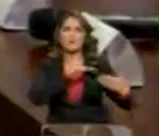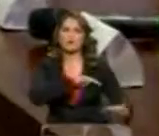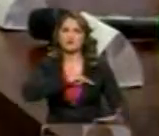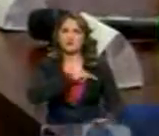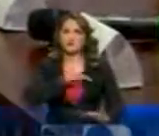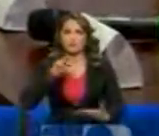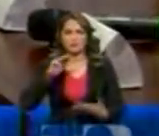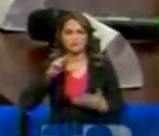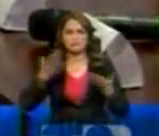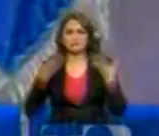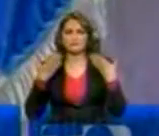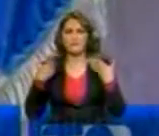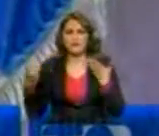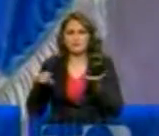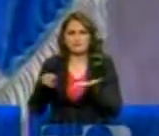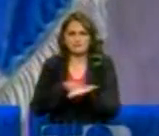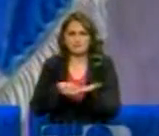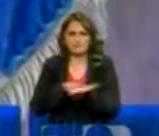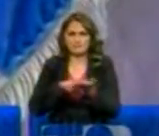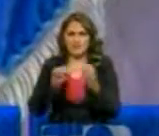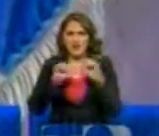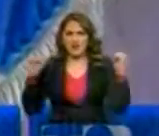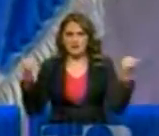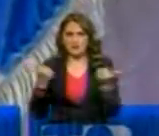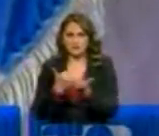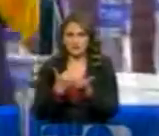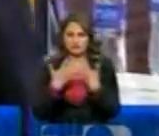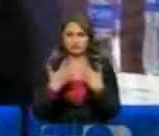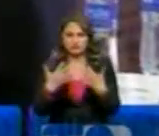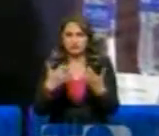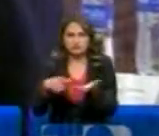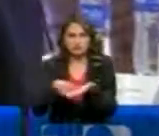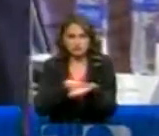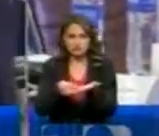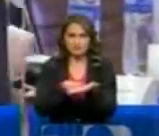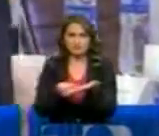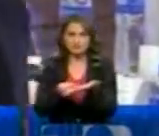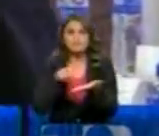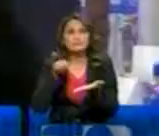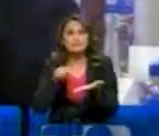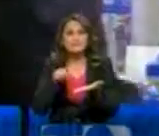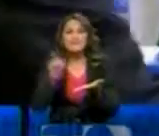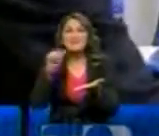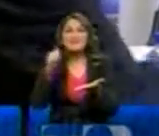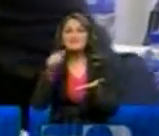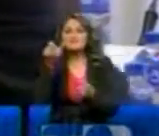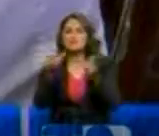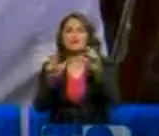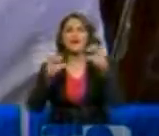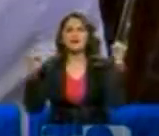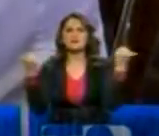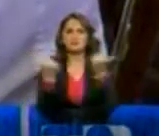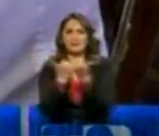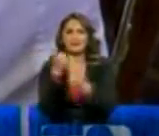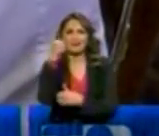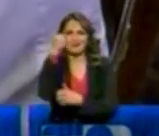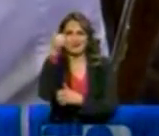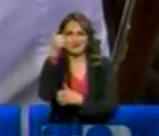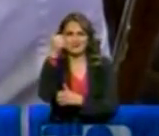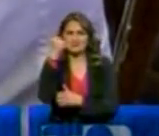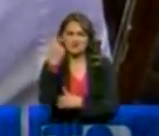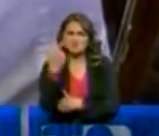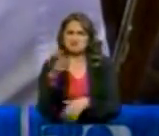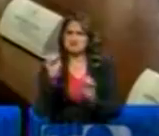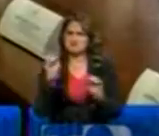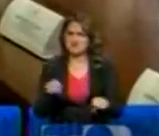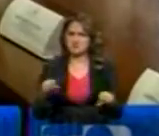En homenaje a las fiestas de Guayaquil, esta vez la sesión fue en un salón de la gobernación del Guayas. Allí, con 10 asambleístas presentes, es decir, con el quórum suficiente, la